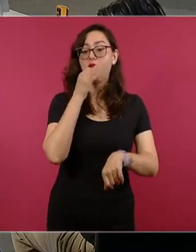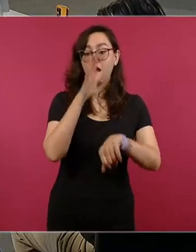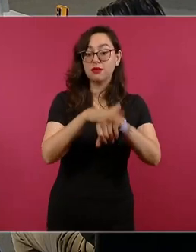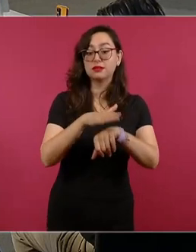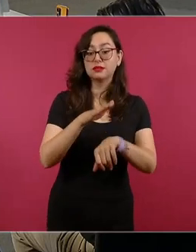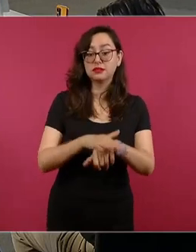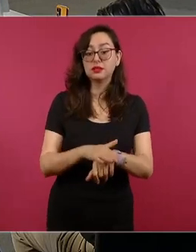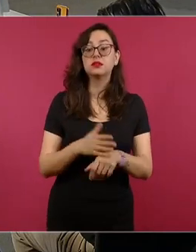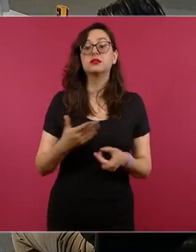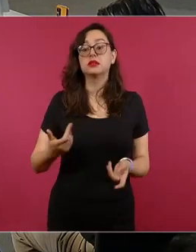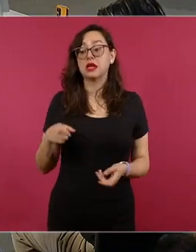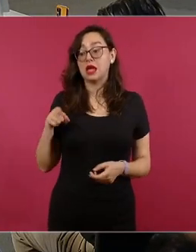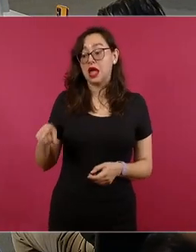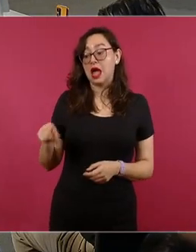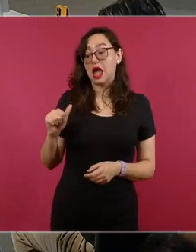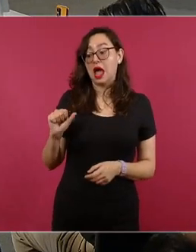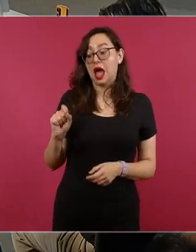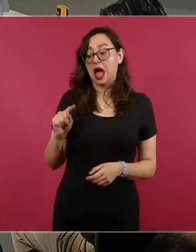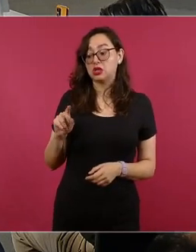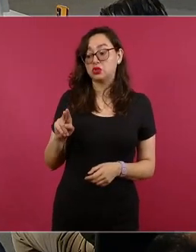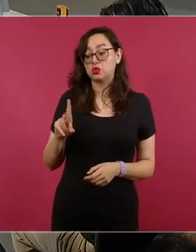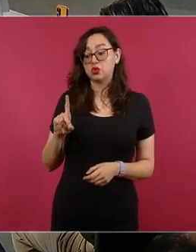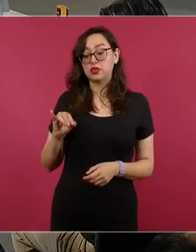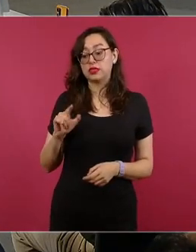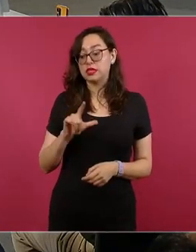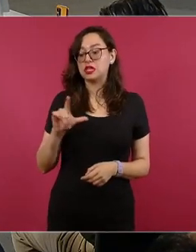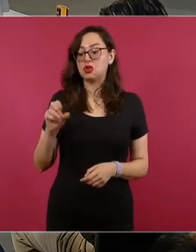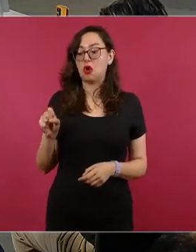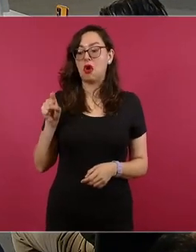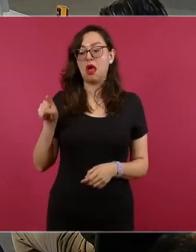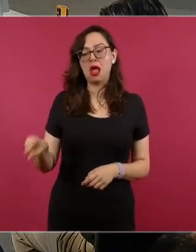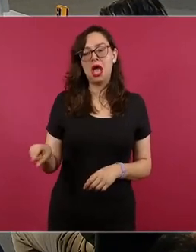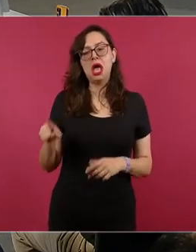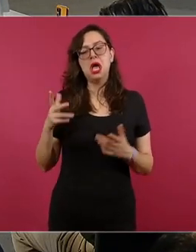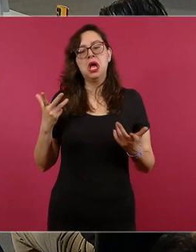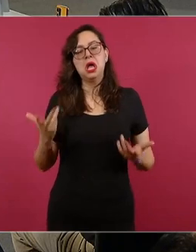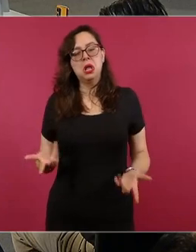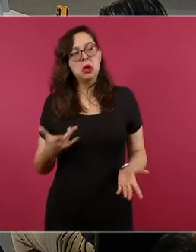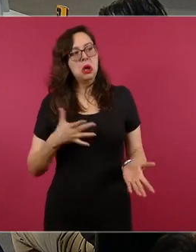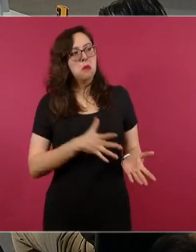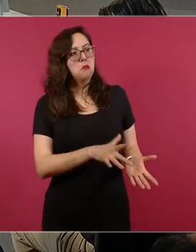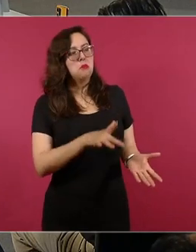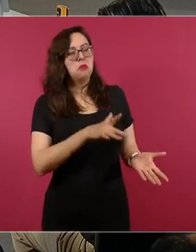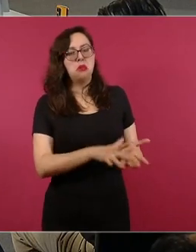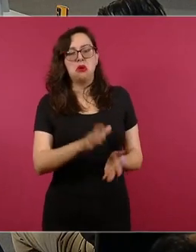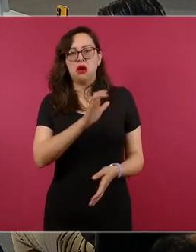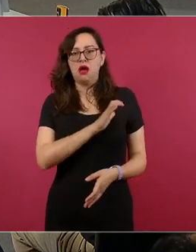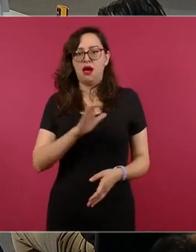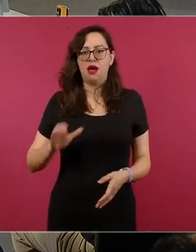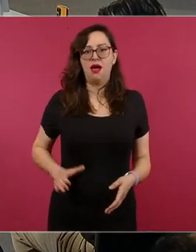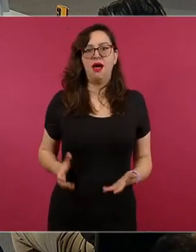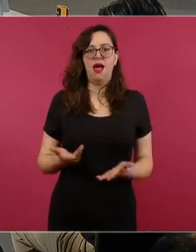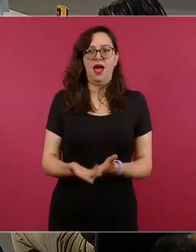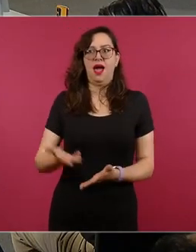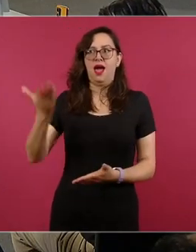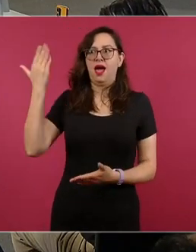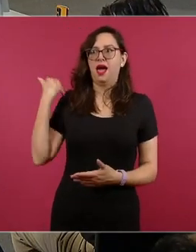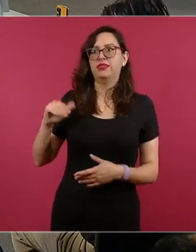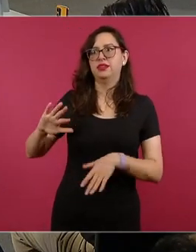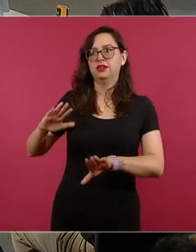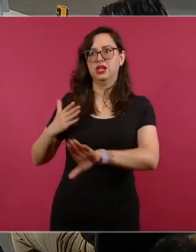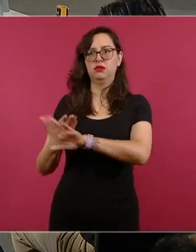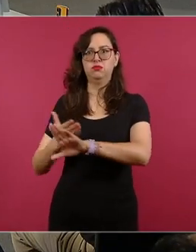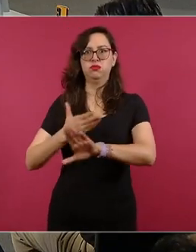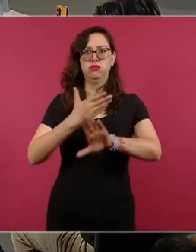el señor Astudillo está libremente haciendo o apoyando estas candidaturas cuando él también tiene, Astudillo